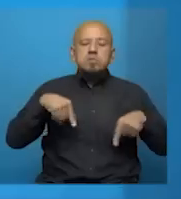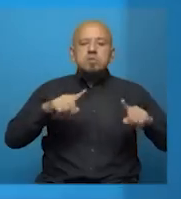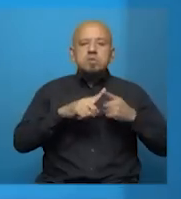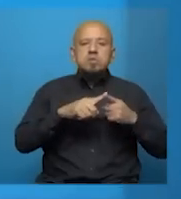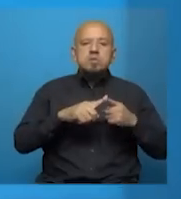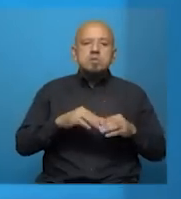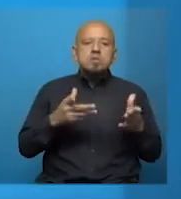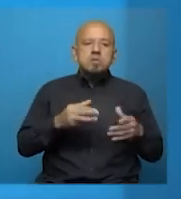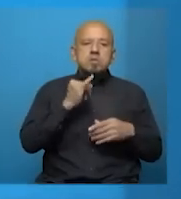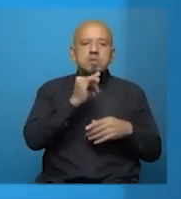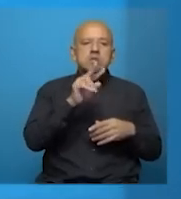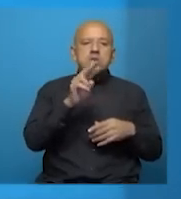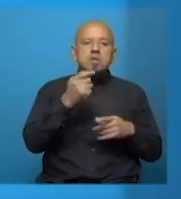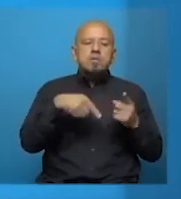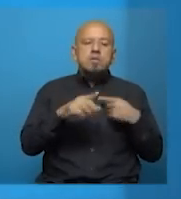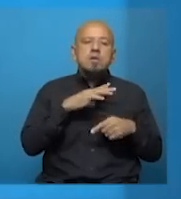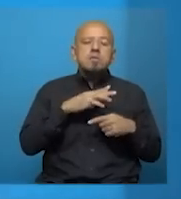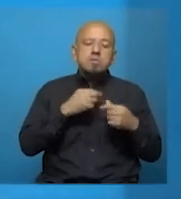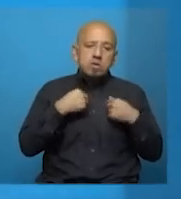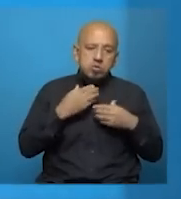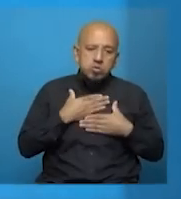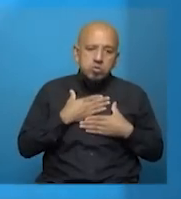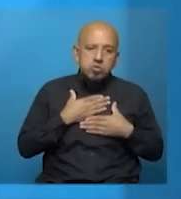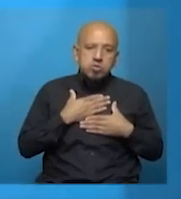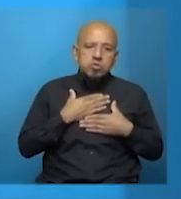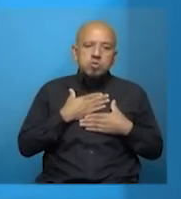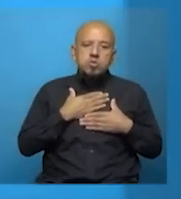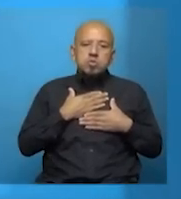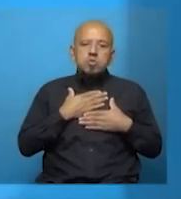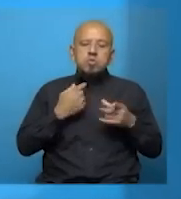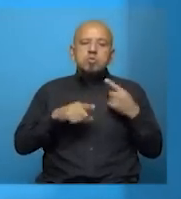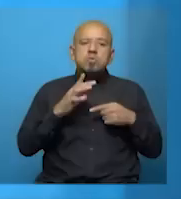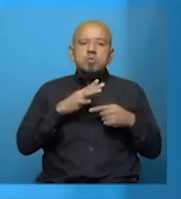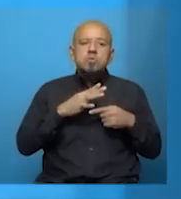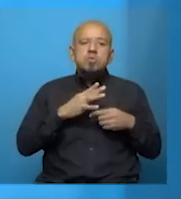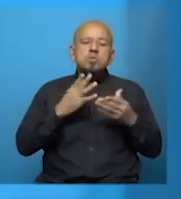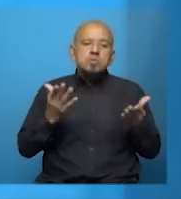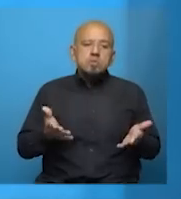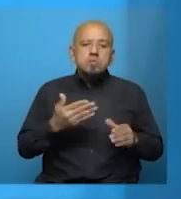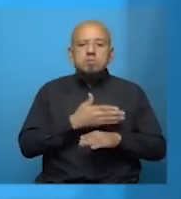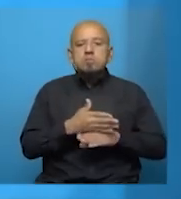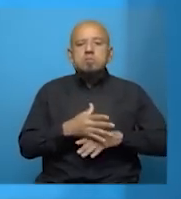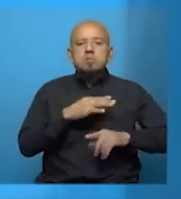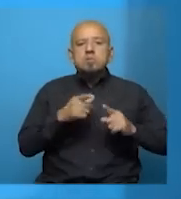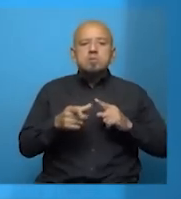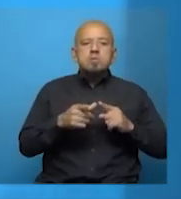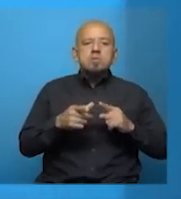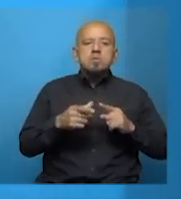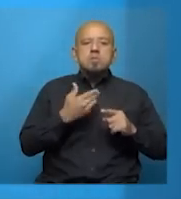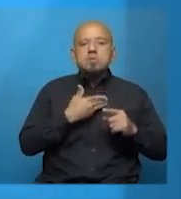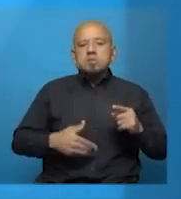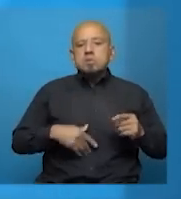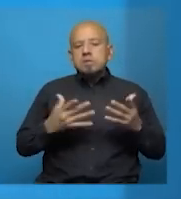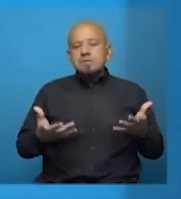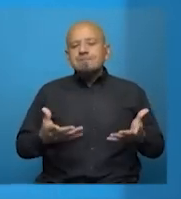uruguayos, es el IVA, y es el que para nosotros debería haber sido tocado. Después, el presidente se enoja un